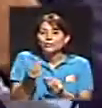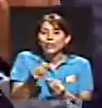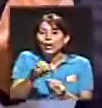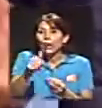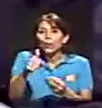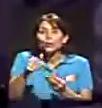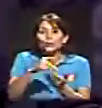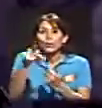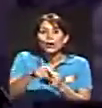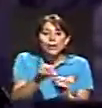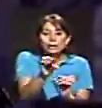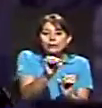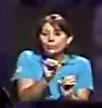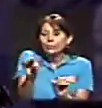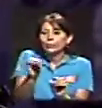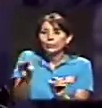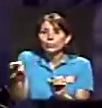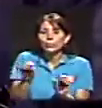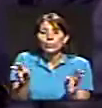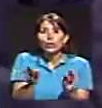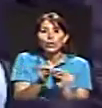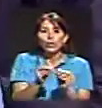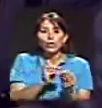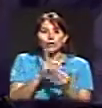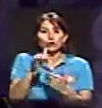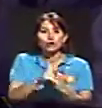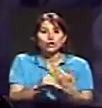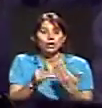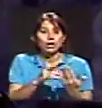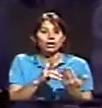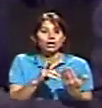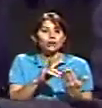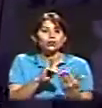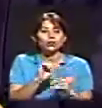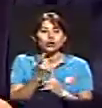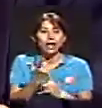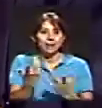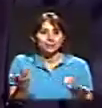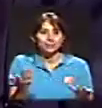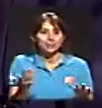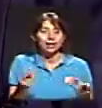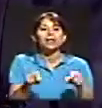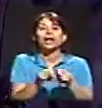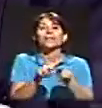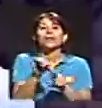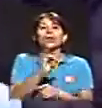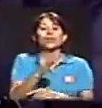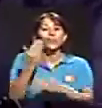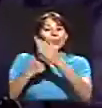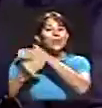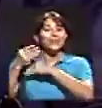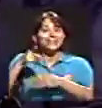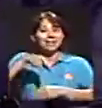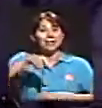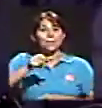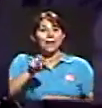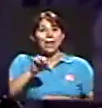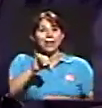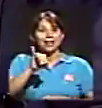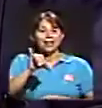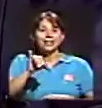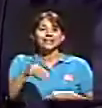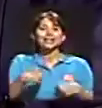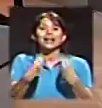otros programas sociales o de infraestructura. Lo mismo cuando se le dio al PANI un 7% de los